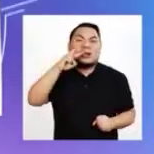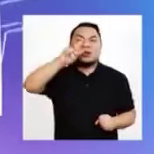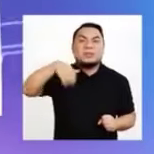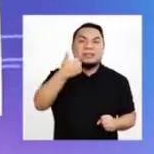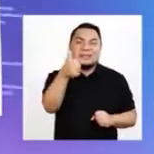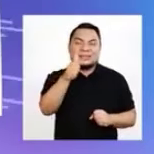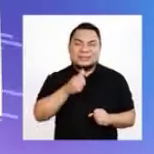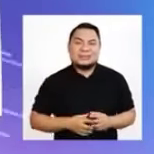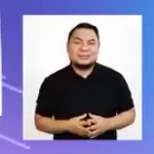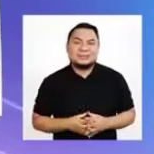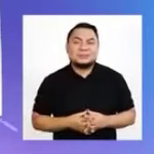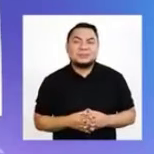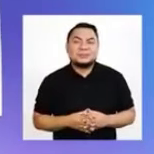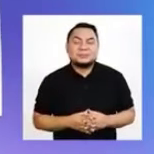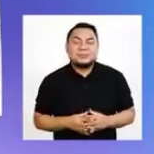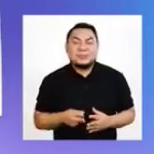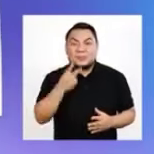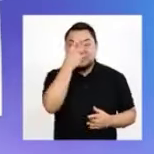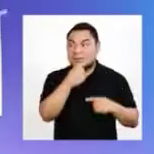año 2010.